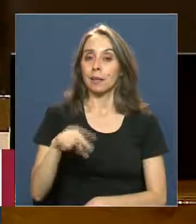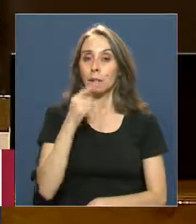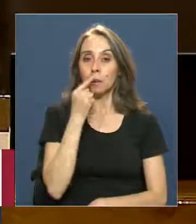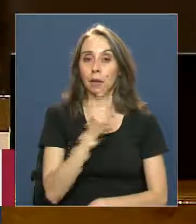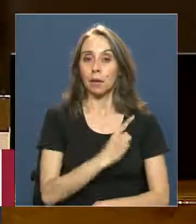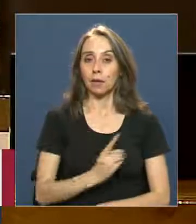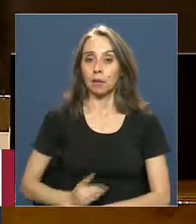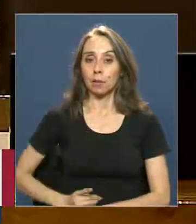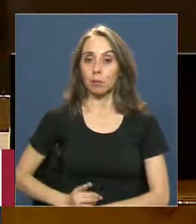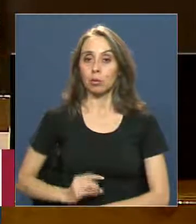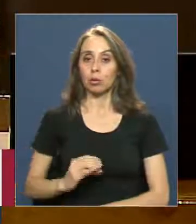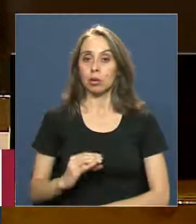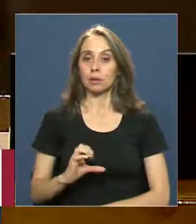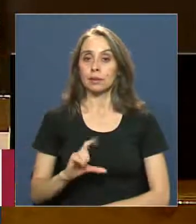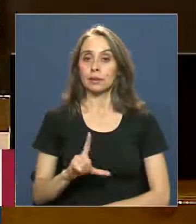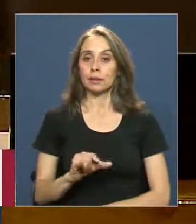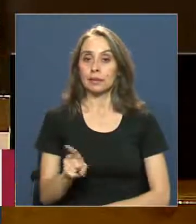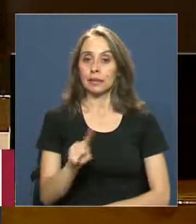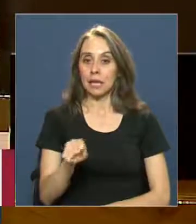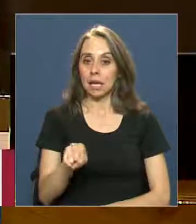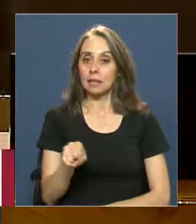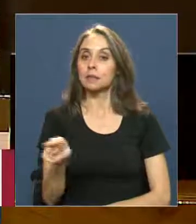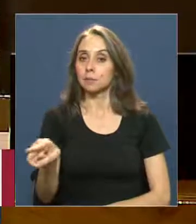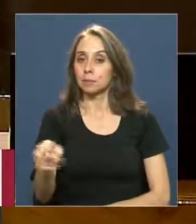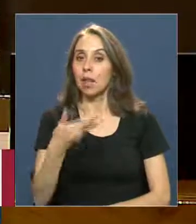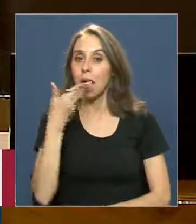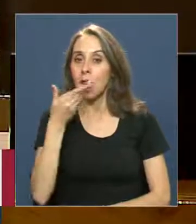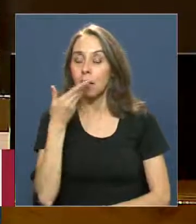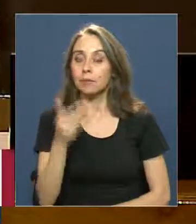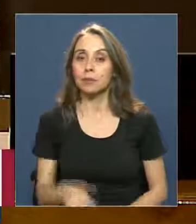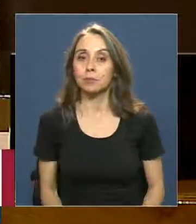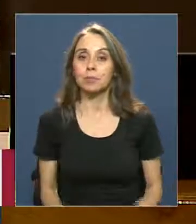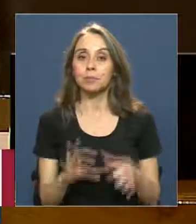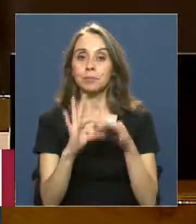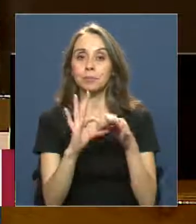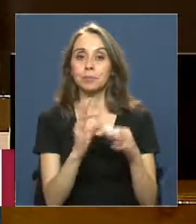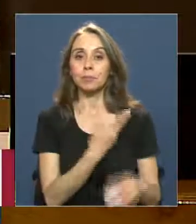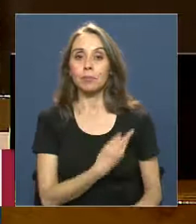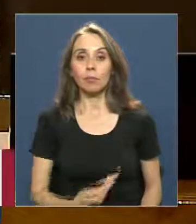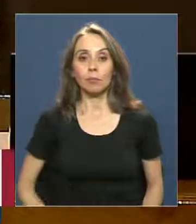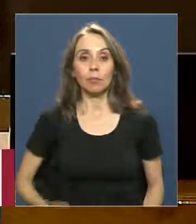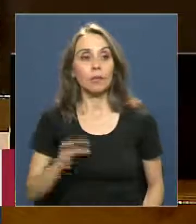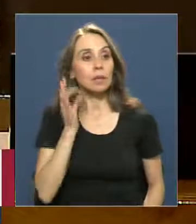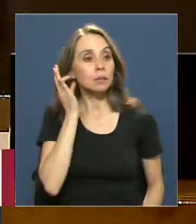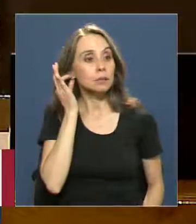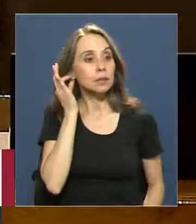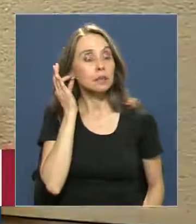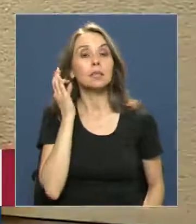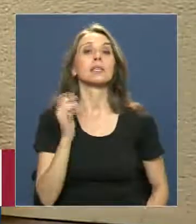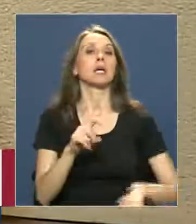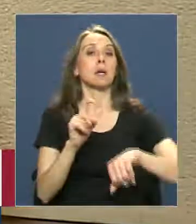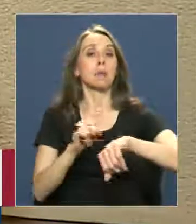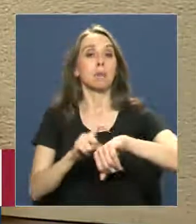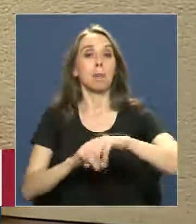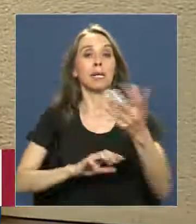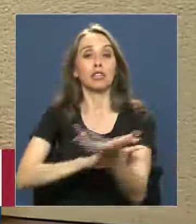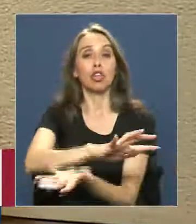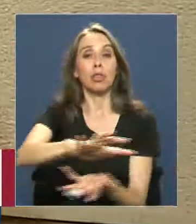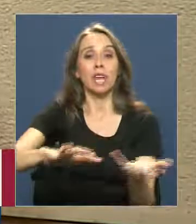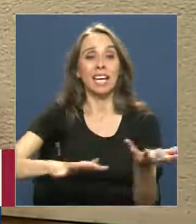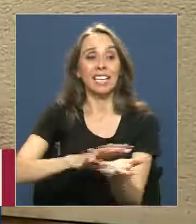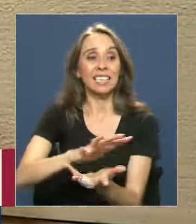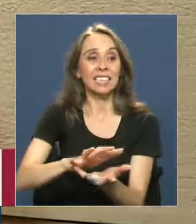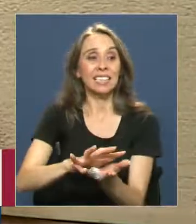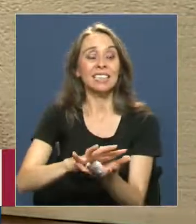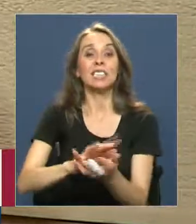don Andrés Celis Montt. Tiene usted la palabra. Gracias, Presidenta. En los tiempos de crisis, especialmente las